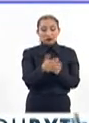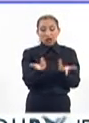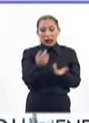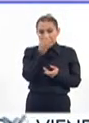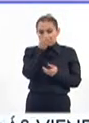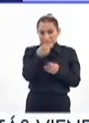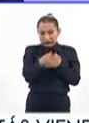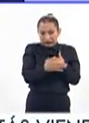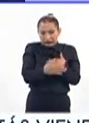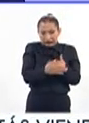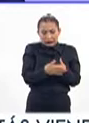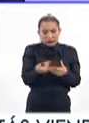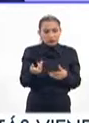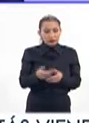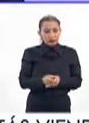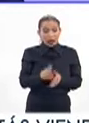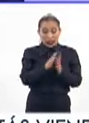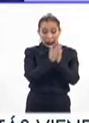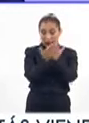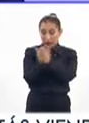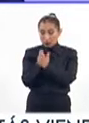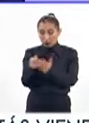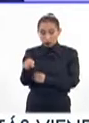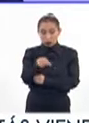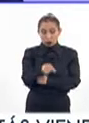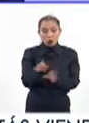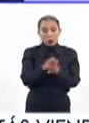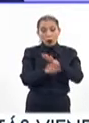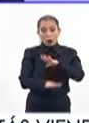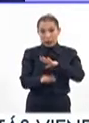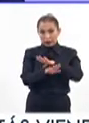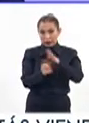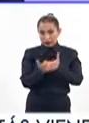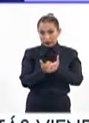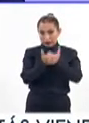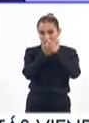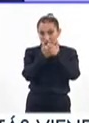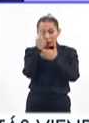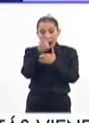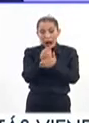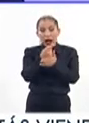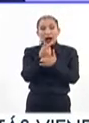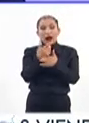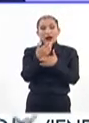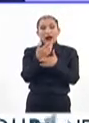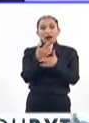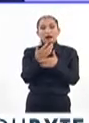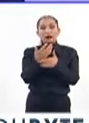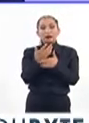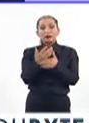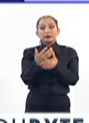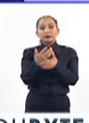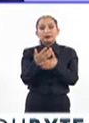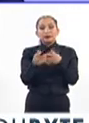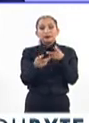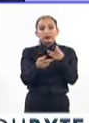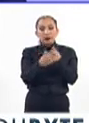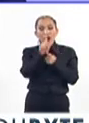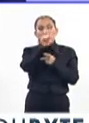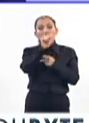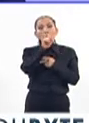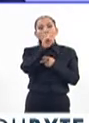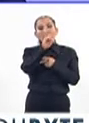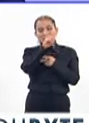está sucediendo. Los libros son como la base del producto, por hablar como producto de